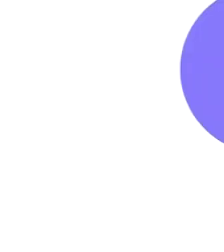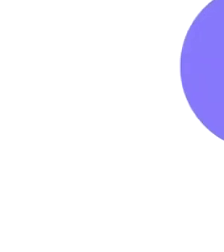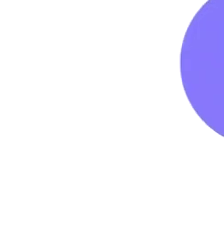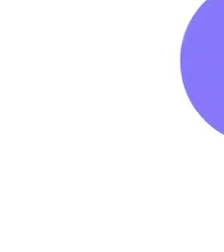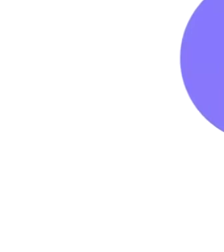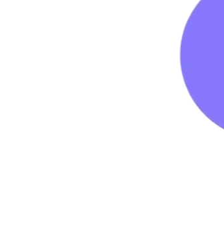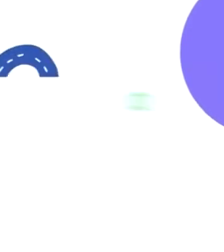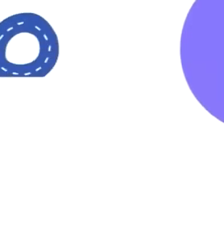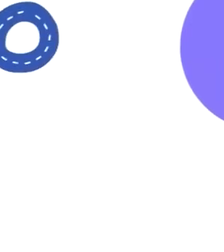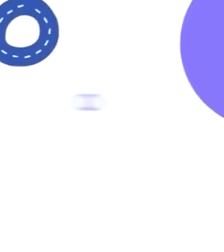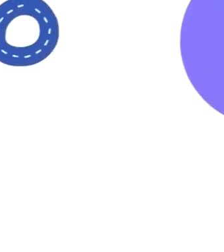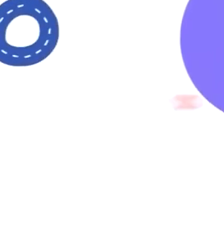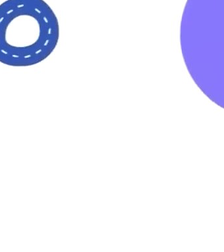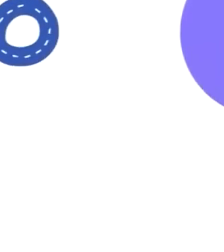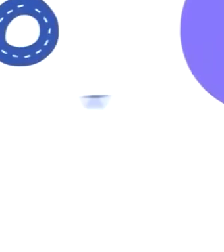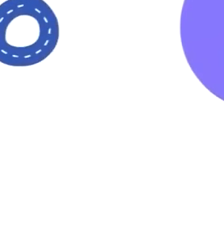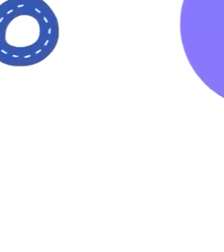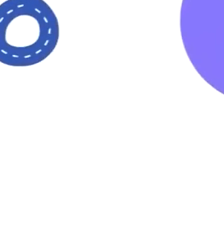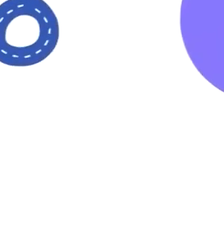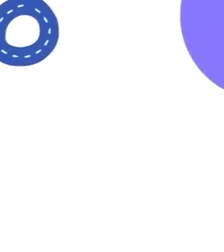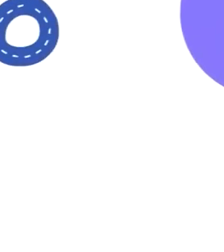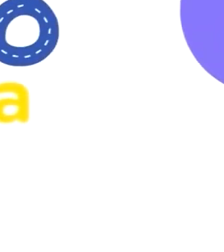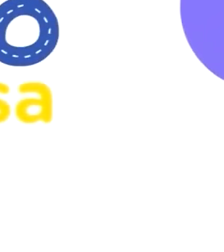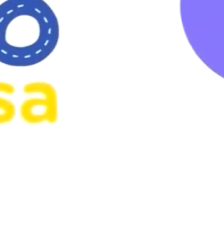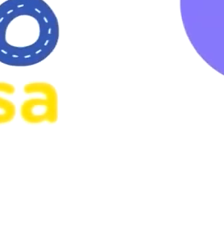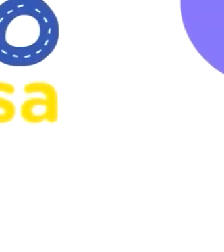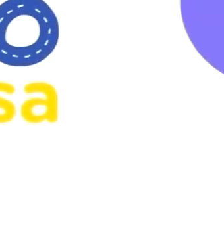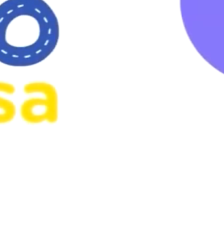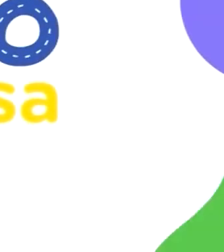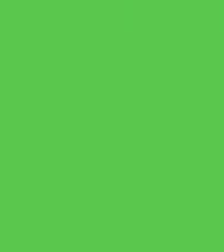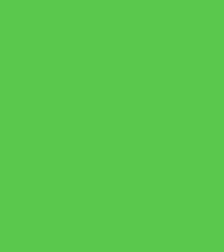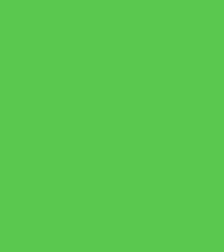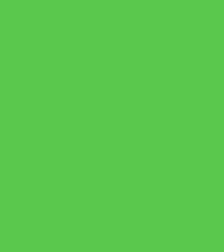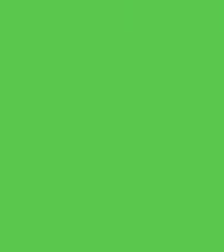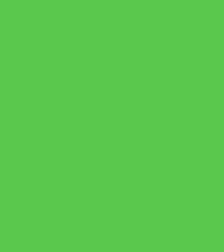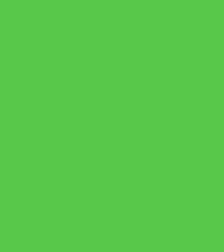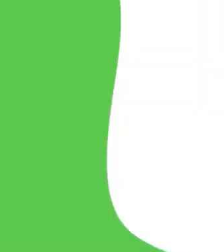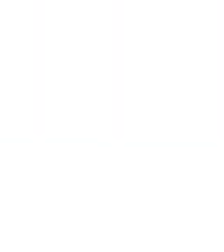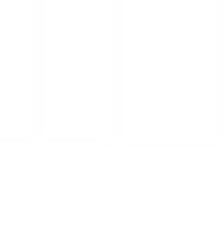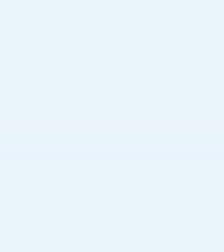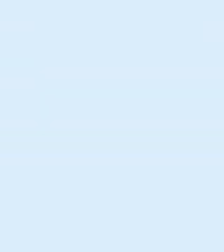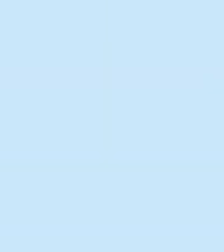casa, una iniciativa del Ministerio de Educación.